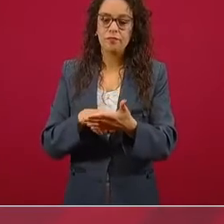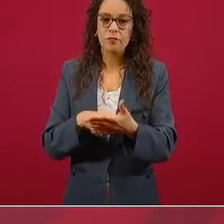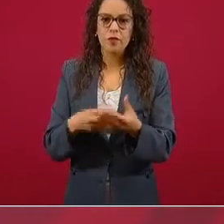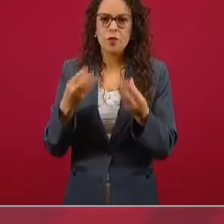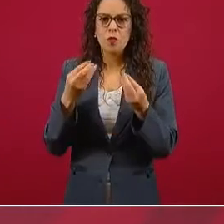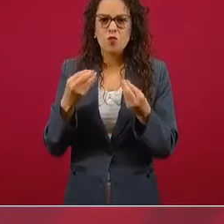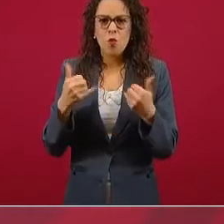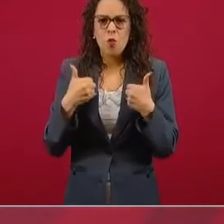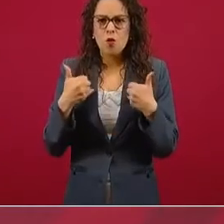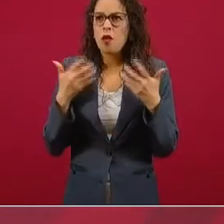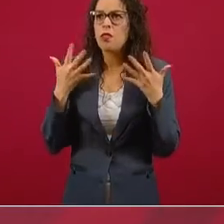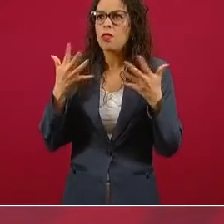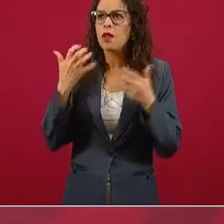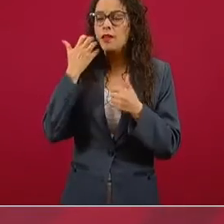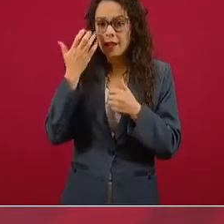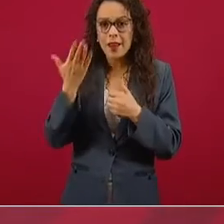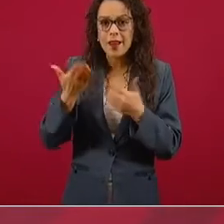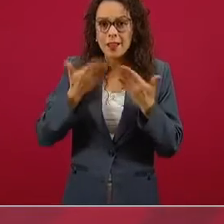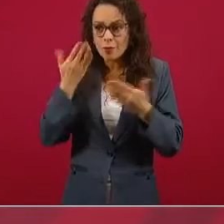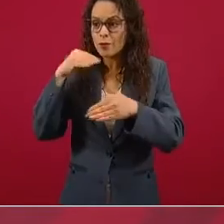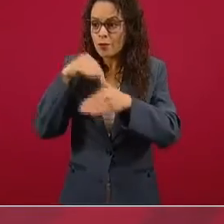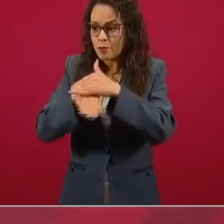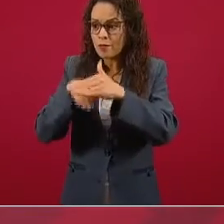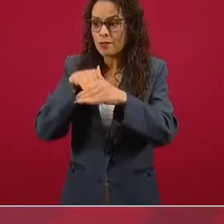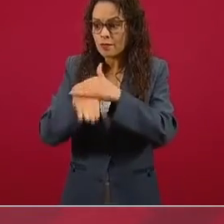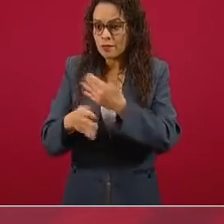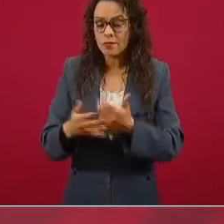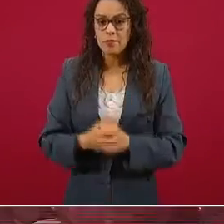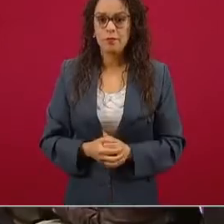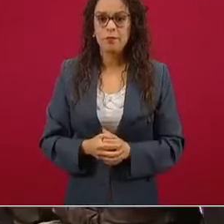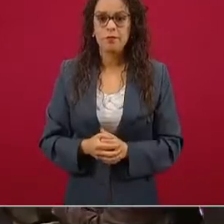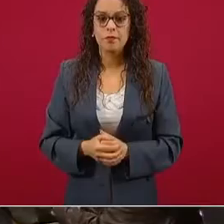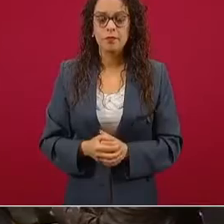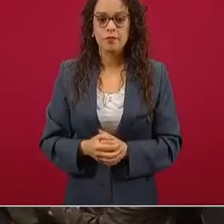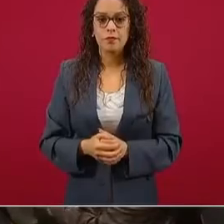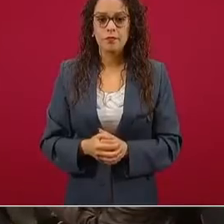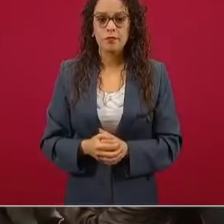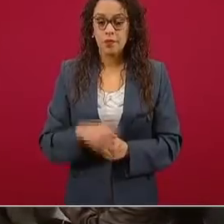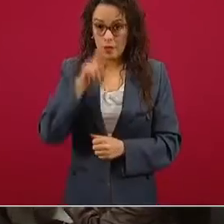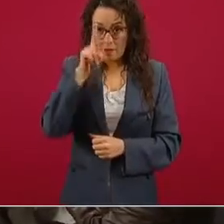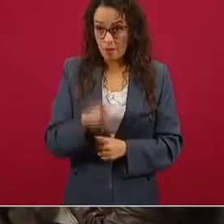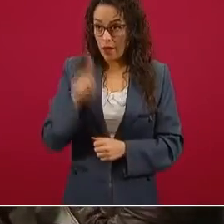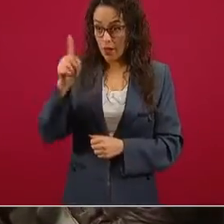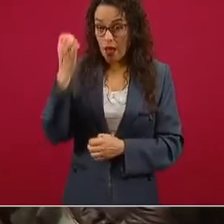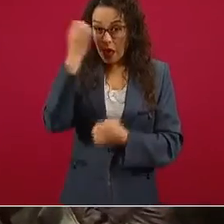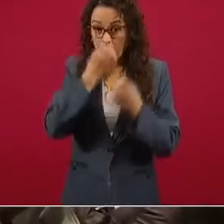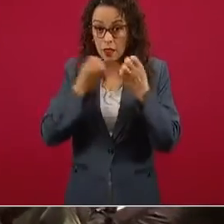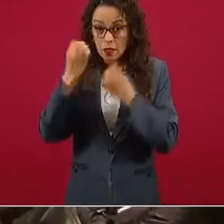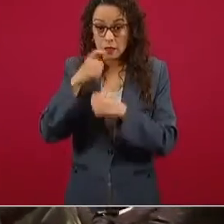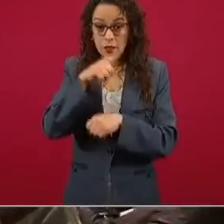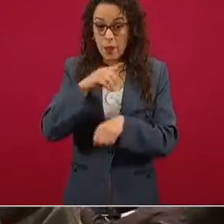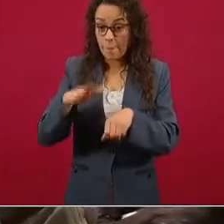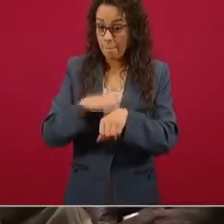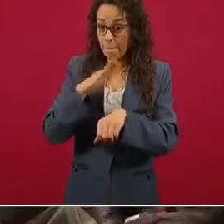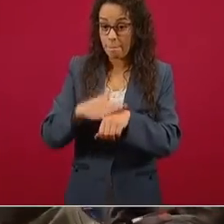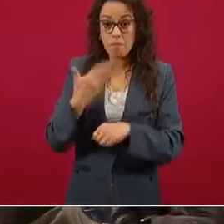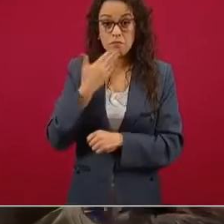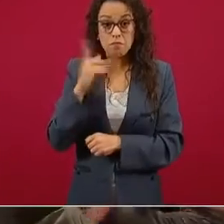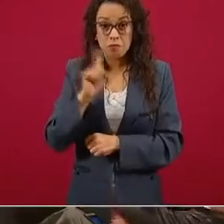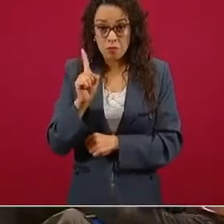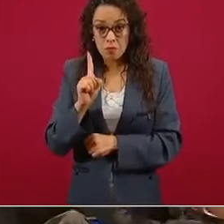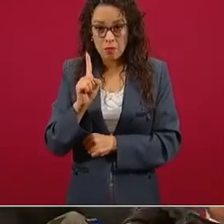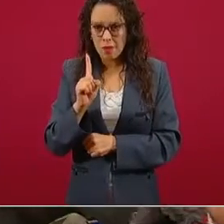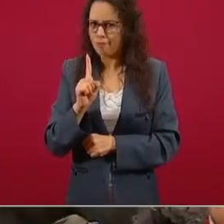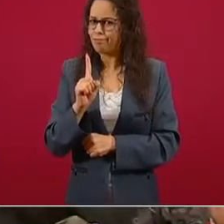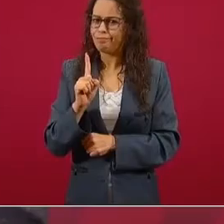Y no es que no pasaran el examen de admisión, es que no había presupuesto, no había cupo, no había espacios.